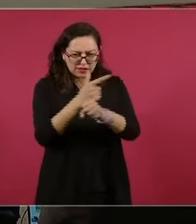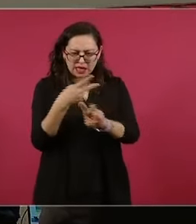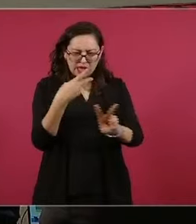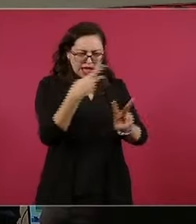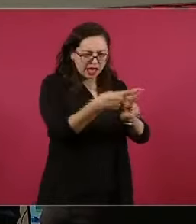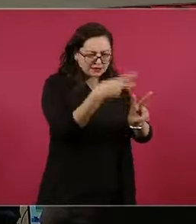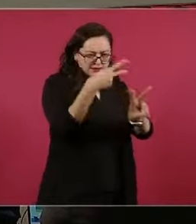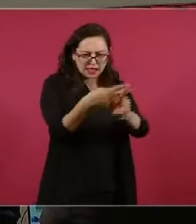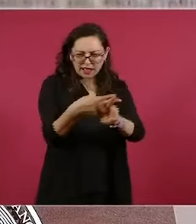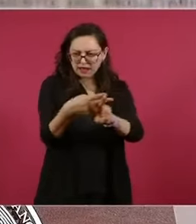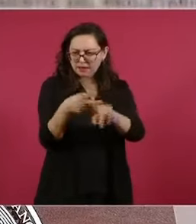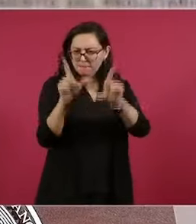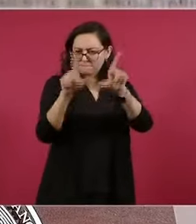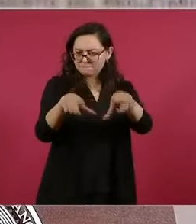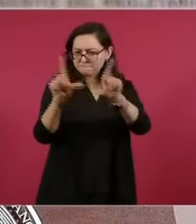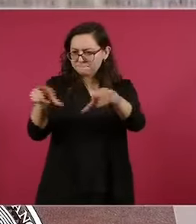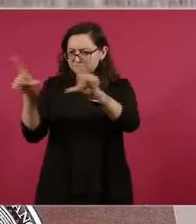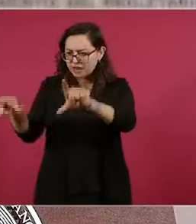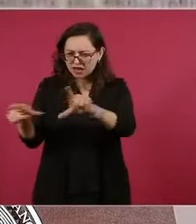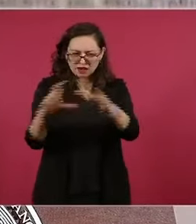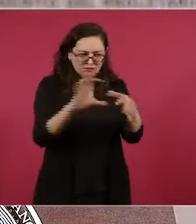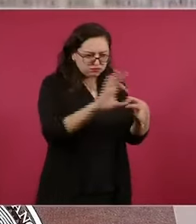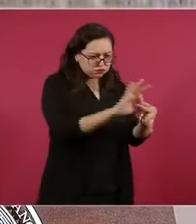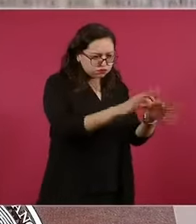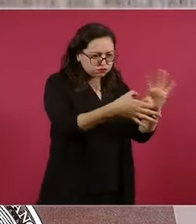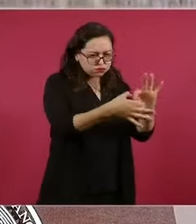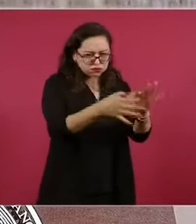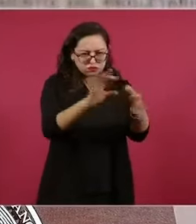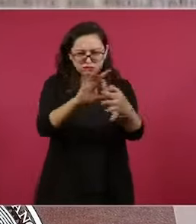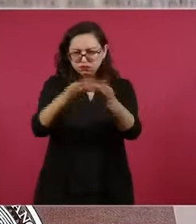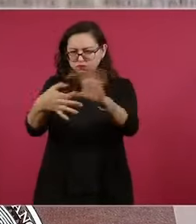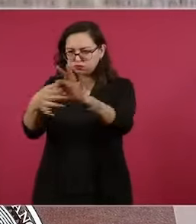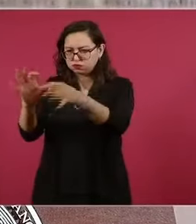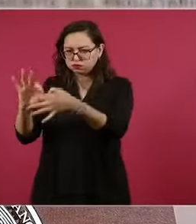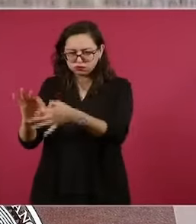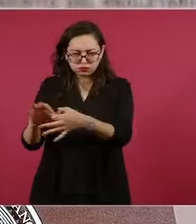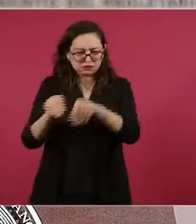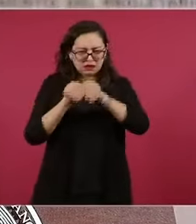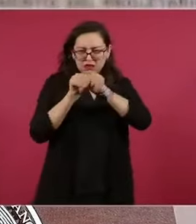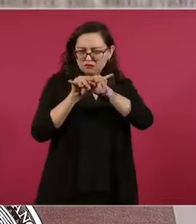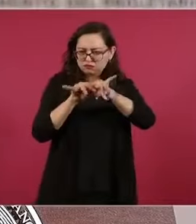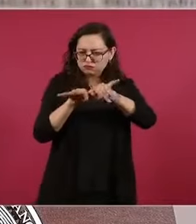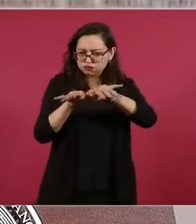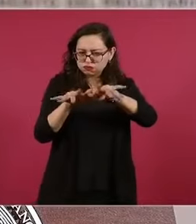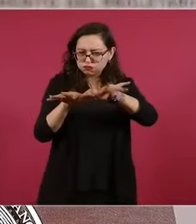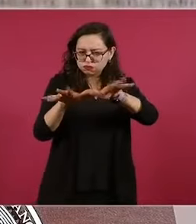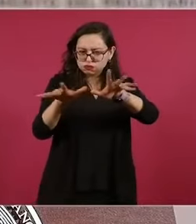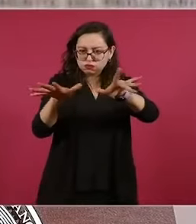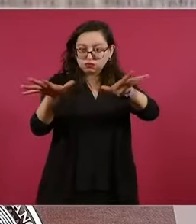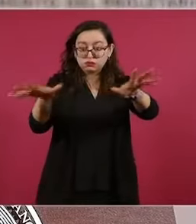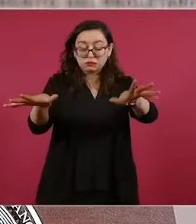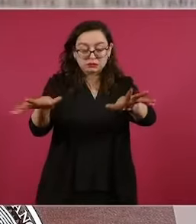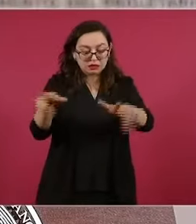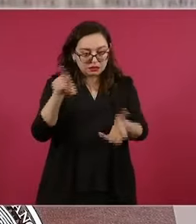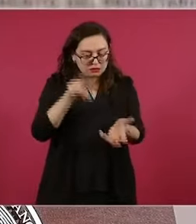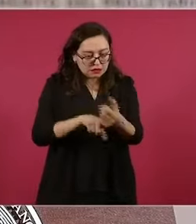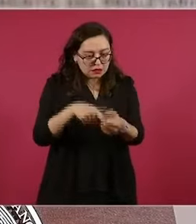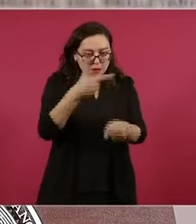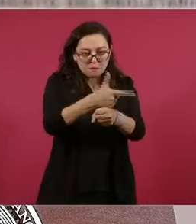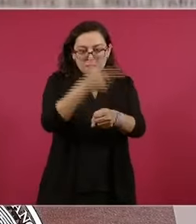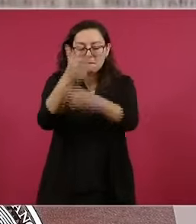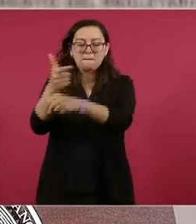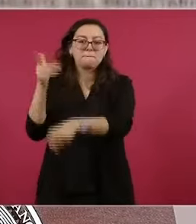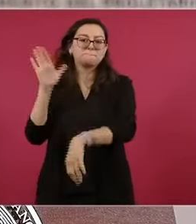de ataque. Mientras más grande es la interacción de los nodos, es porque mayor ha sido el gasto en publicidad de los mensajes.